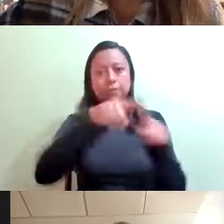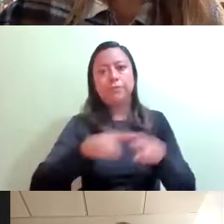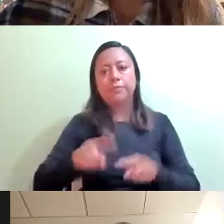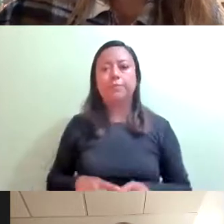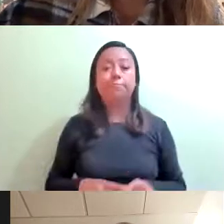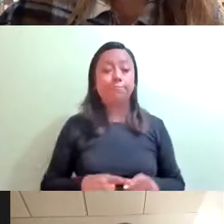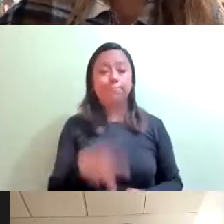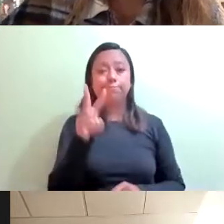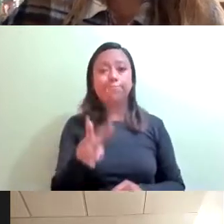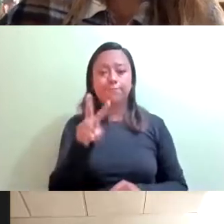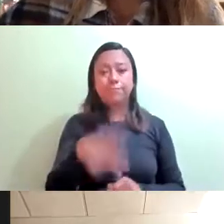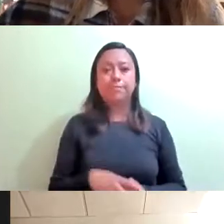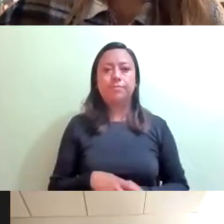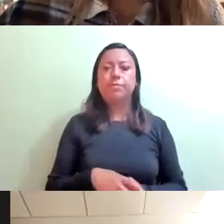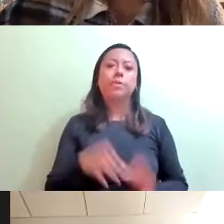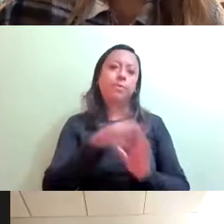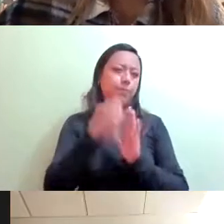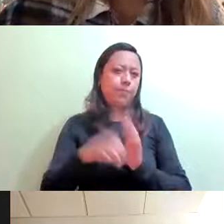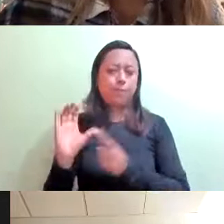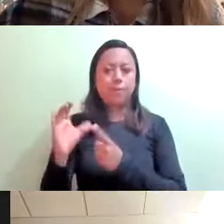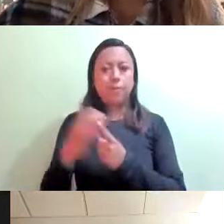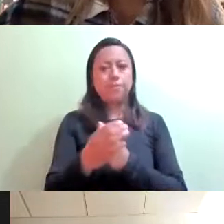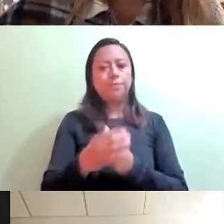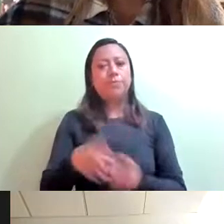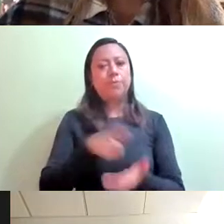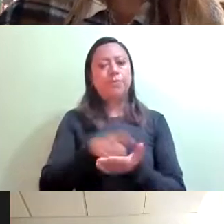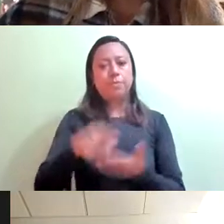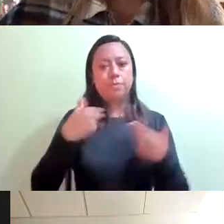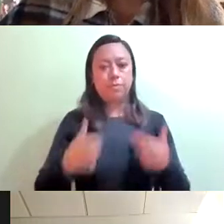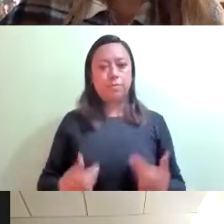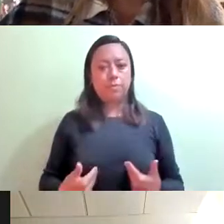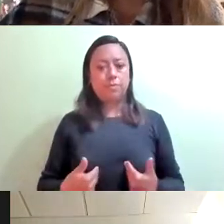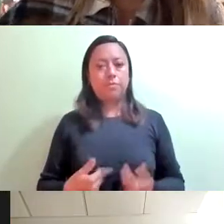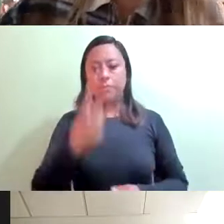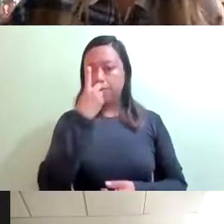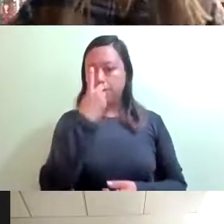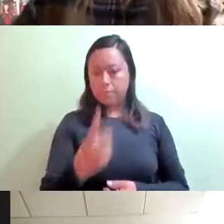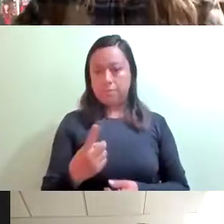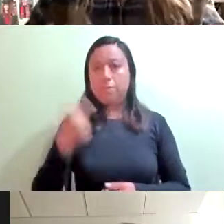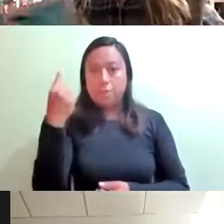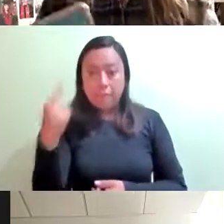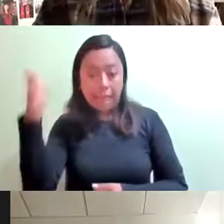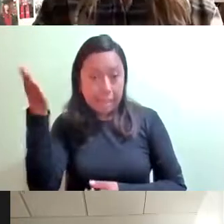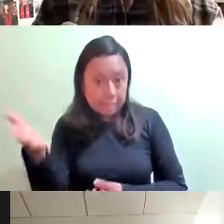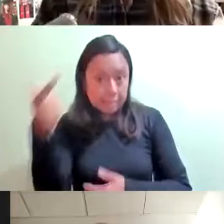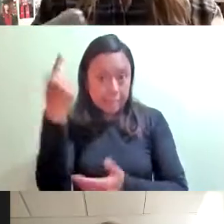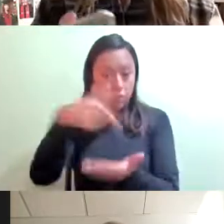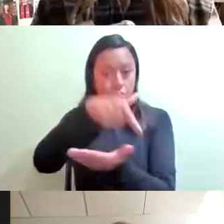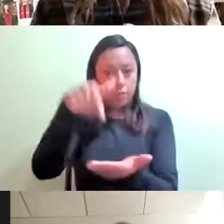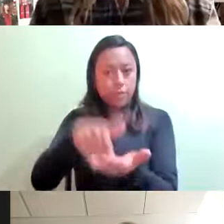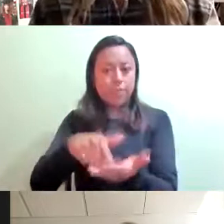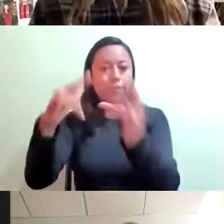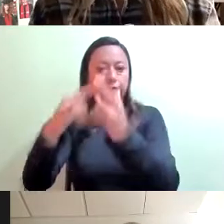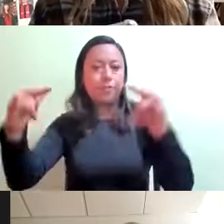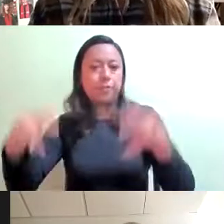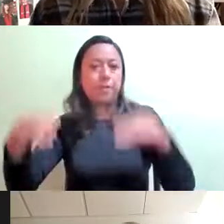Casi el que la Comisión de Derechos Humanos diga en tal lugar hay un asentamiento de